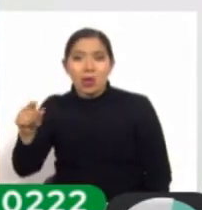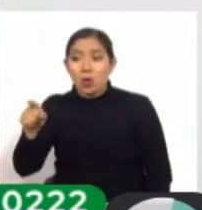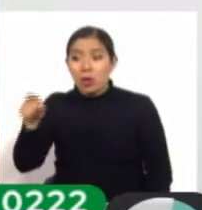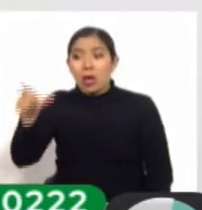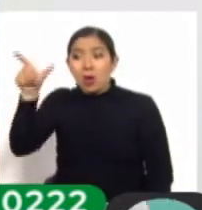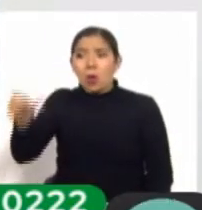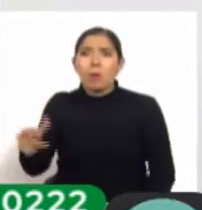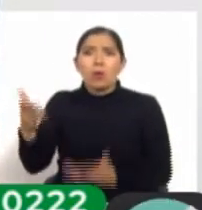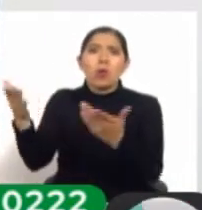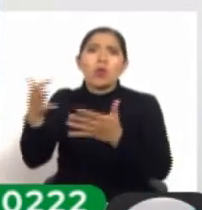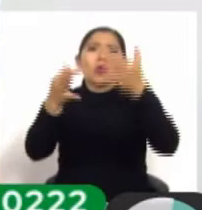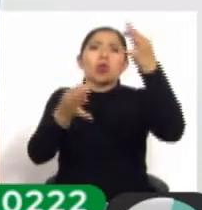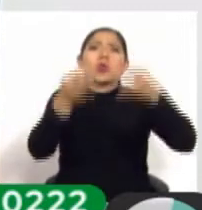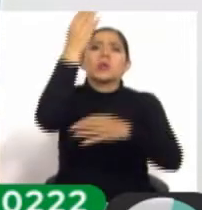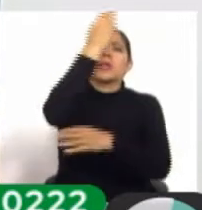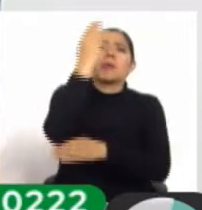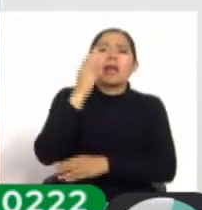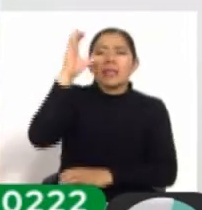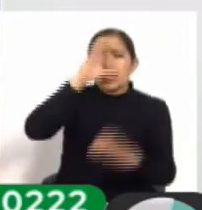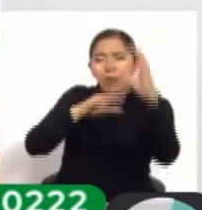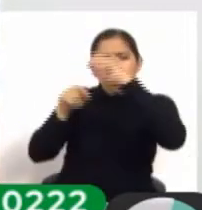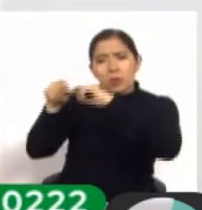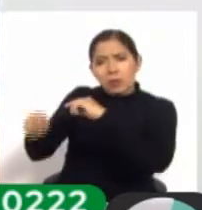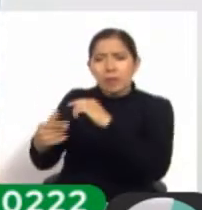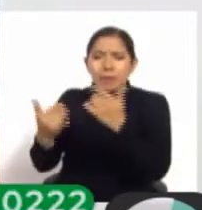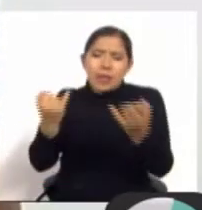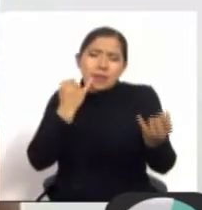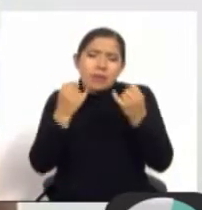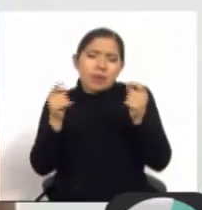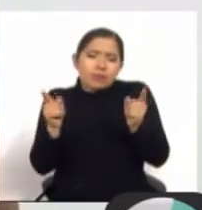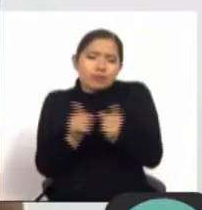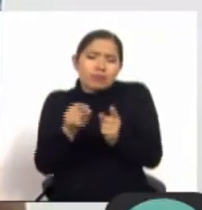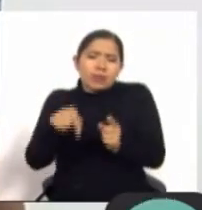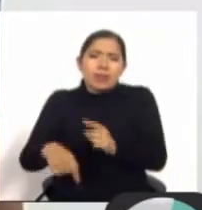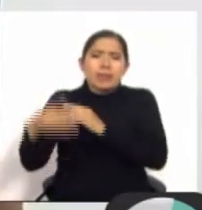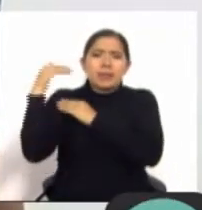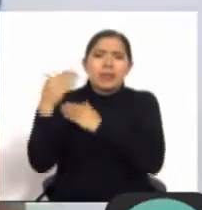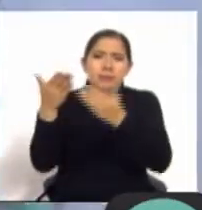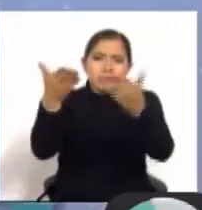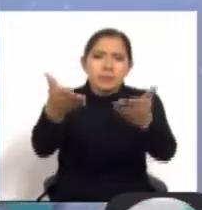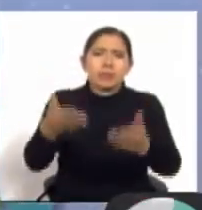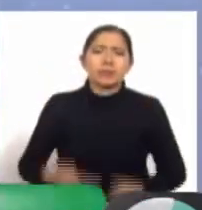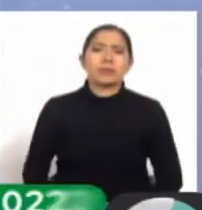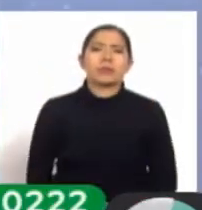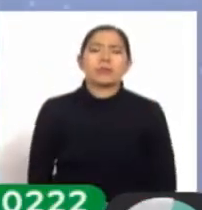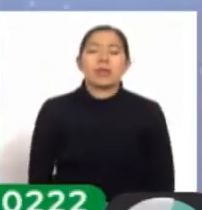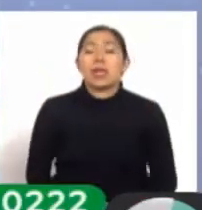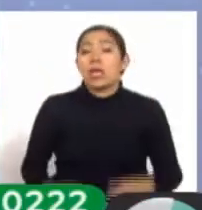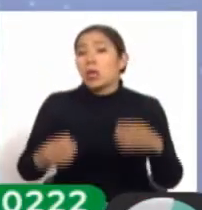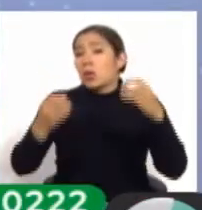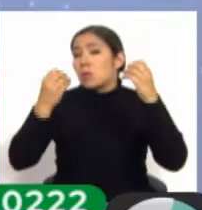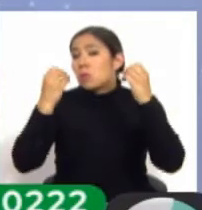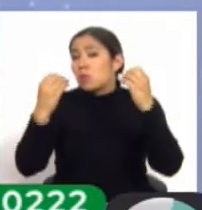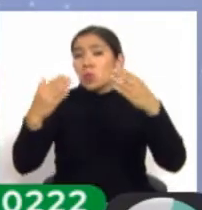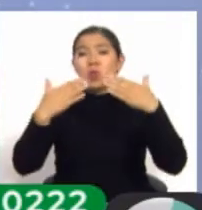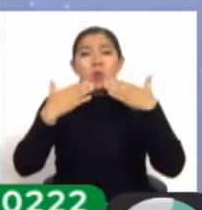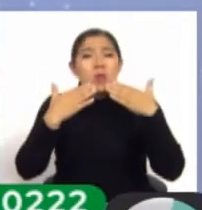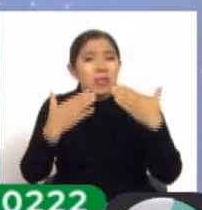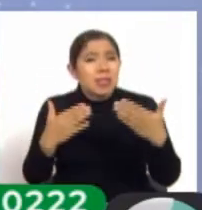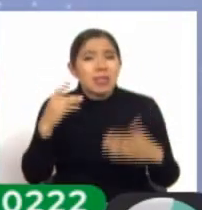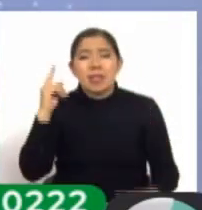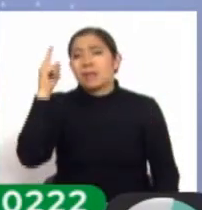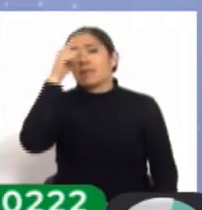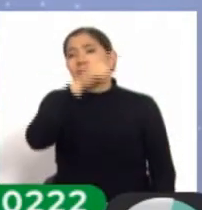podemos entregar desde este punto del departamento de Santa Cruz. Diego, retorno contigo. Muchas gracias, Alex, desde